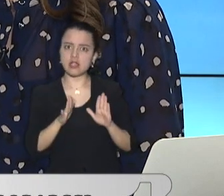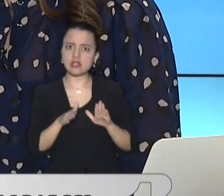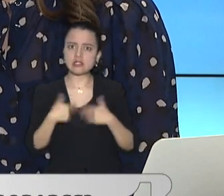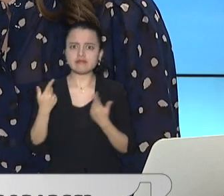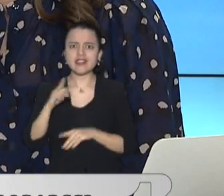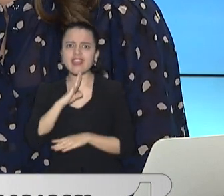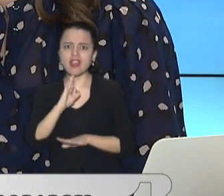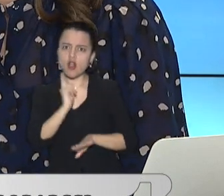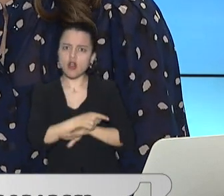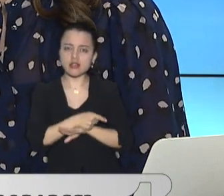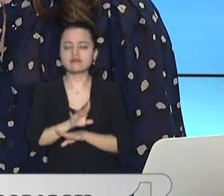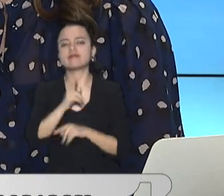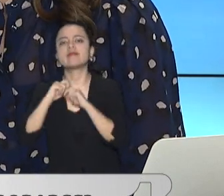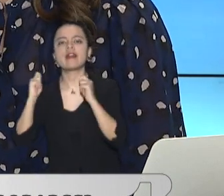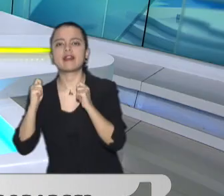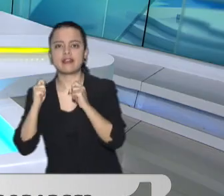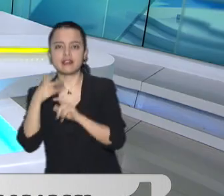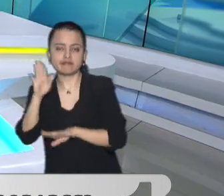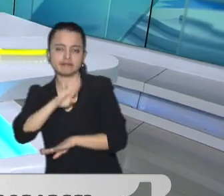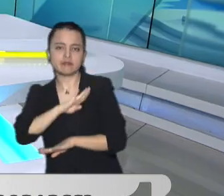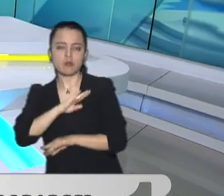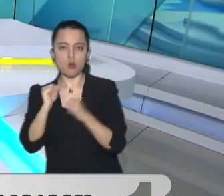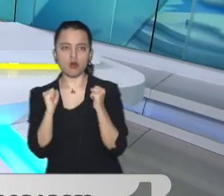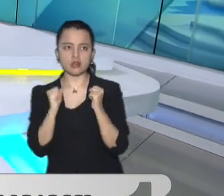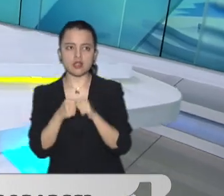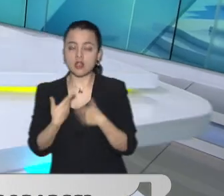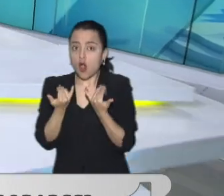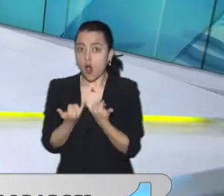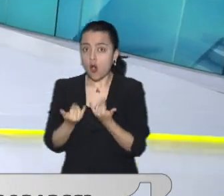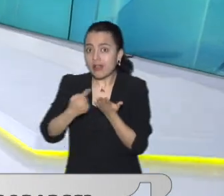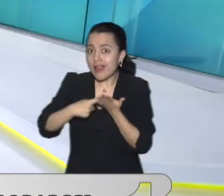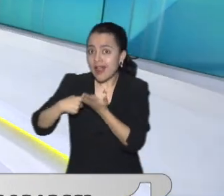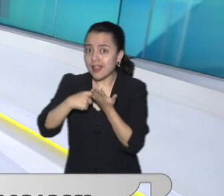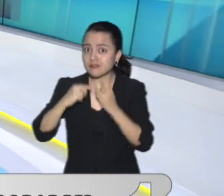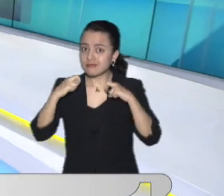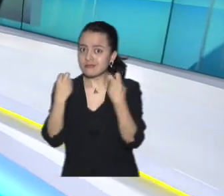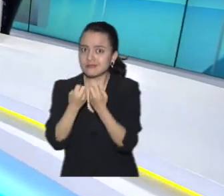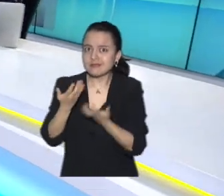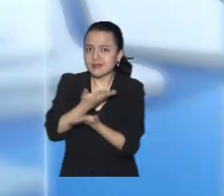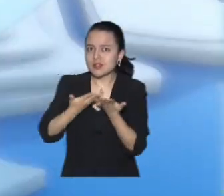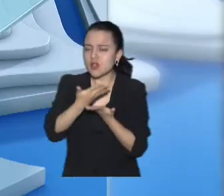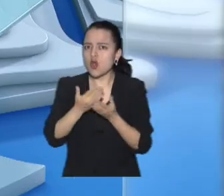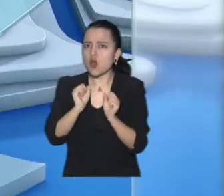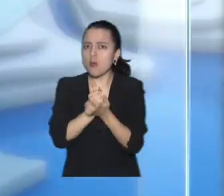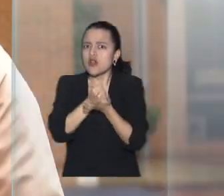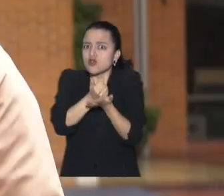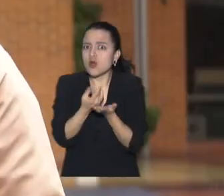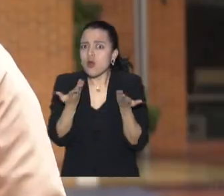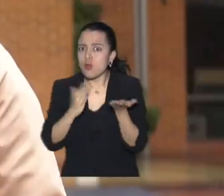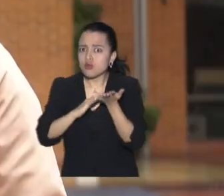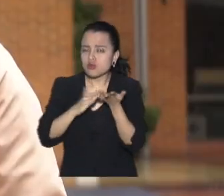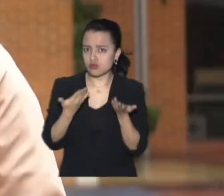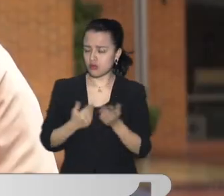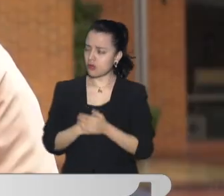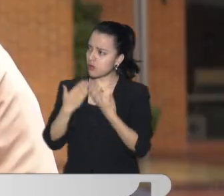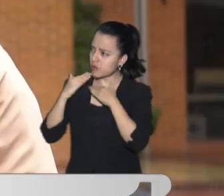los representantes del sector. Luisa Fernández, muy buenos días. ¿Cuál es el plan de ayuda para este gremio?